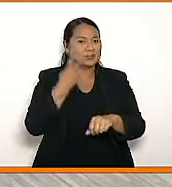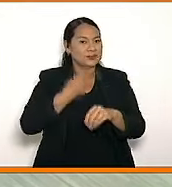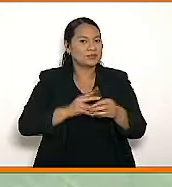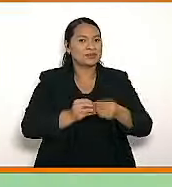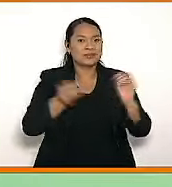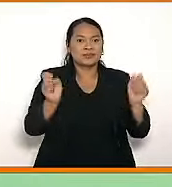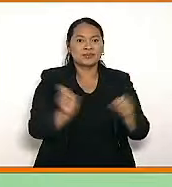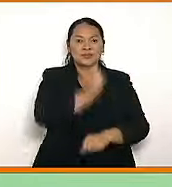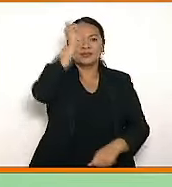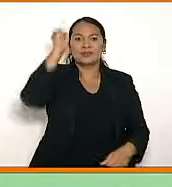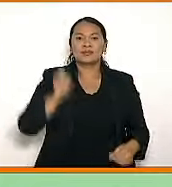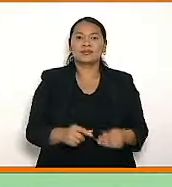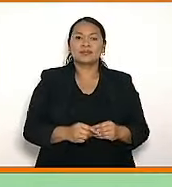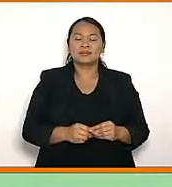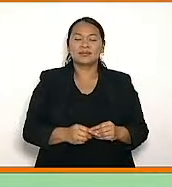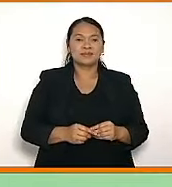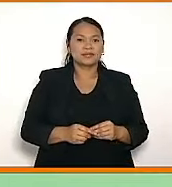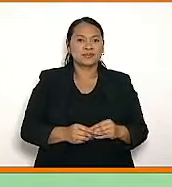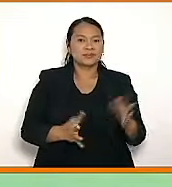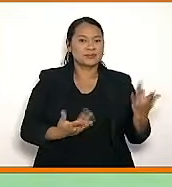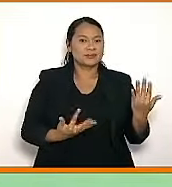es...